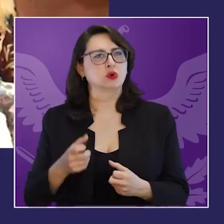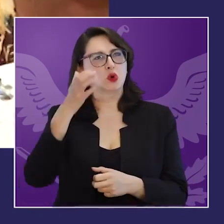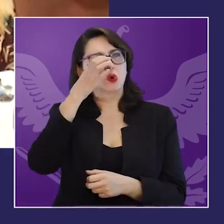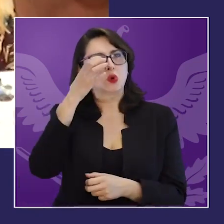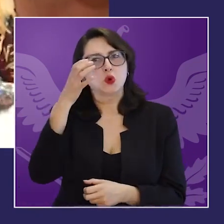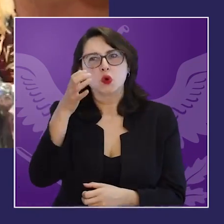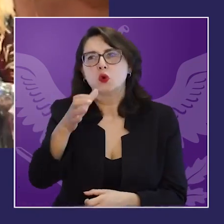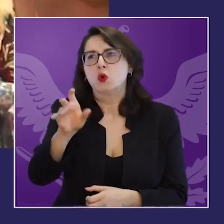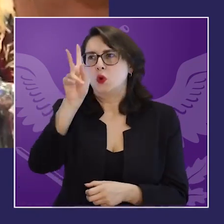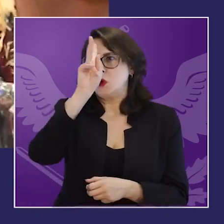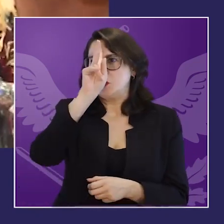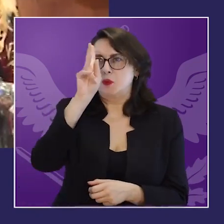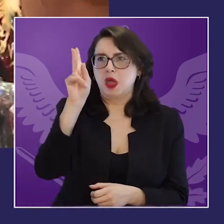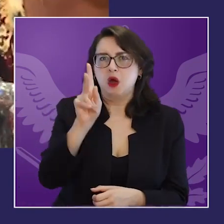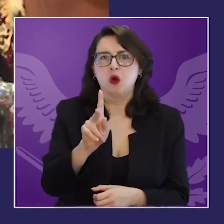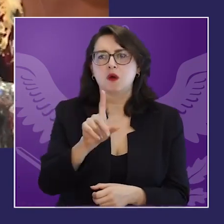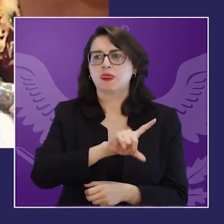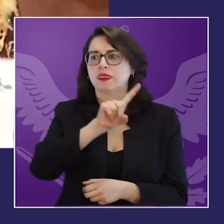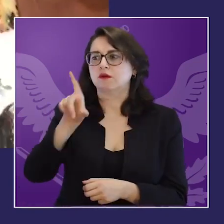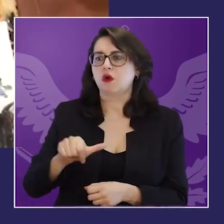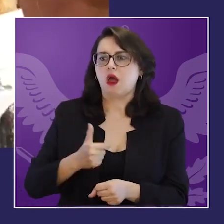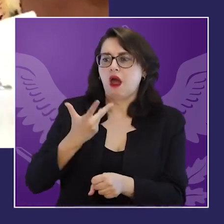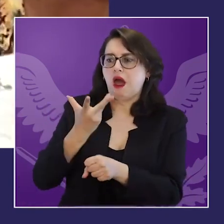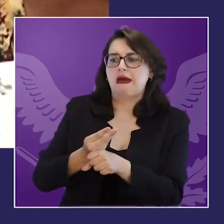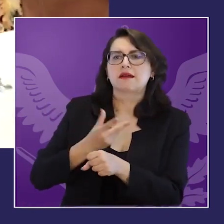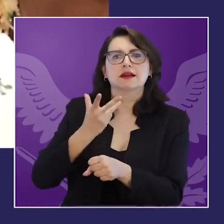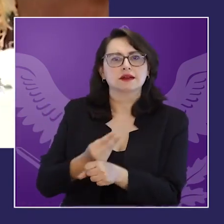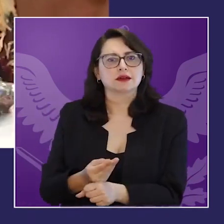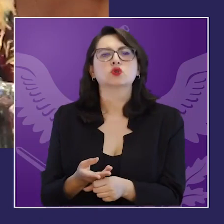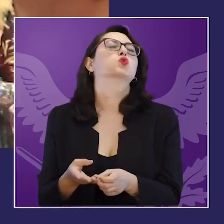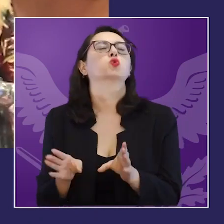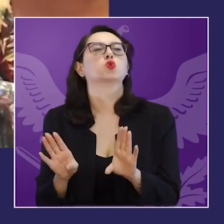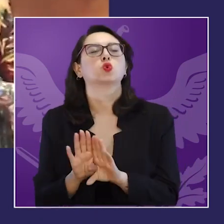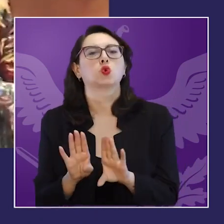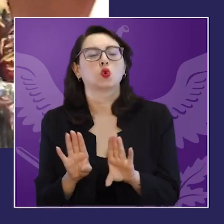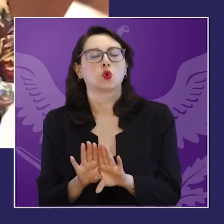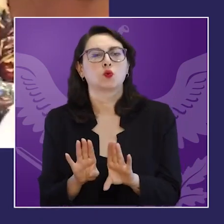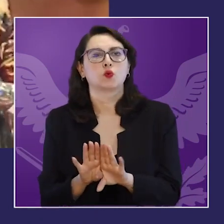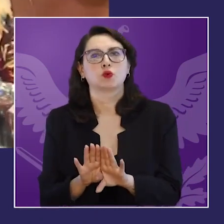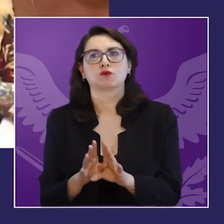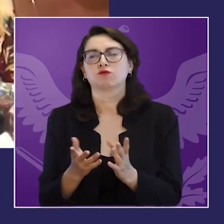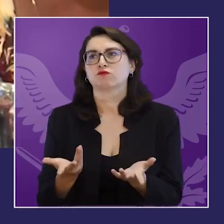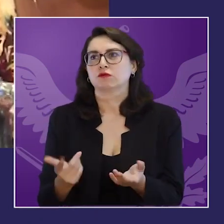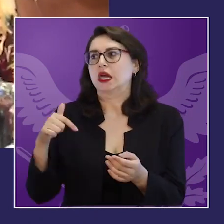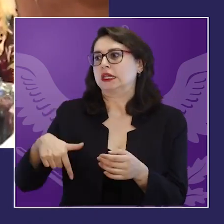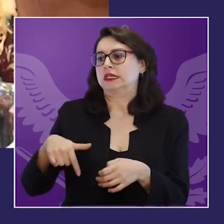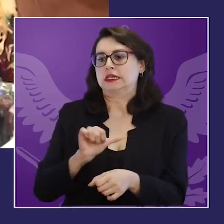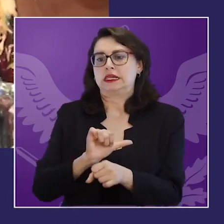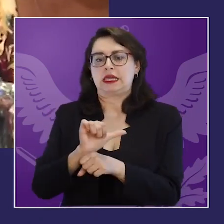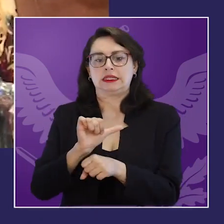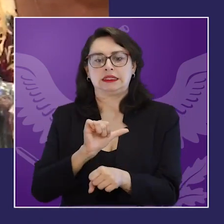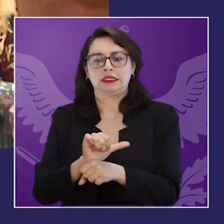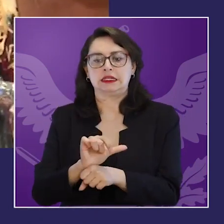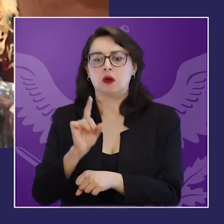fueron transformados por el dolor, por la brutalidad del caso